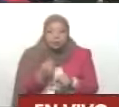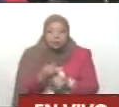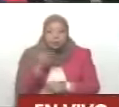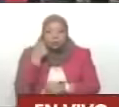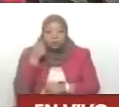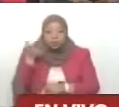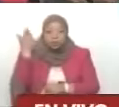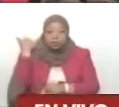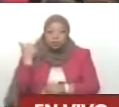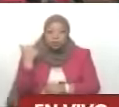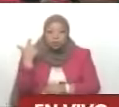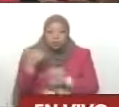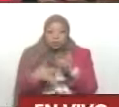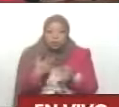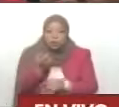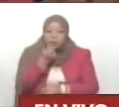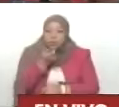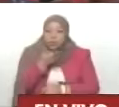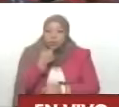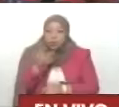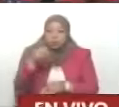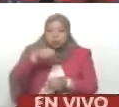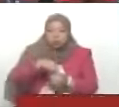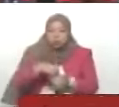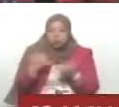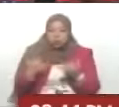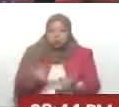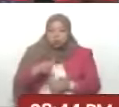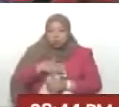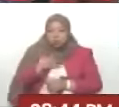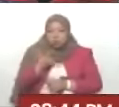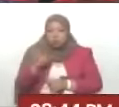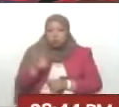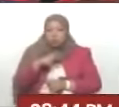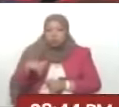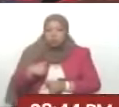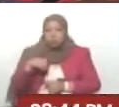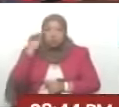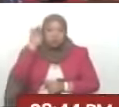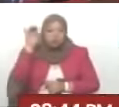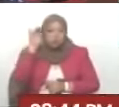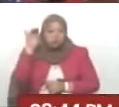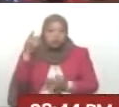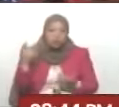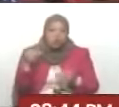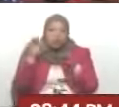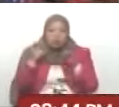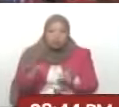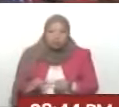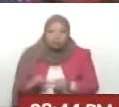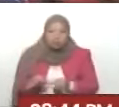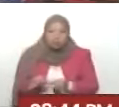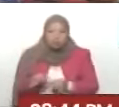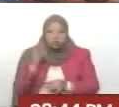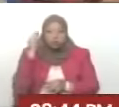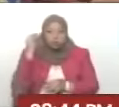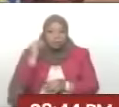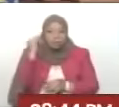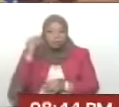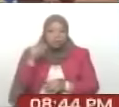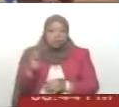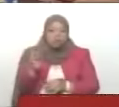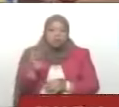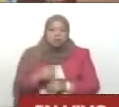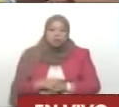ayer? ¿Viste la cosa qué bonita? Incorpórate. ¿Te das cuenta que nosotros somos el futuro, que somos la fuerza? ¿Qué opinas tú, Marnelly?